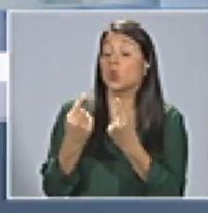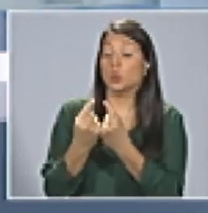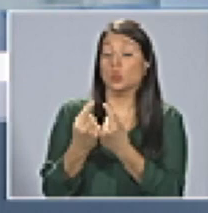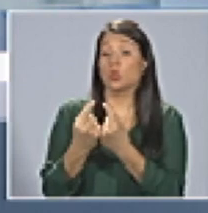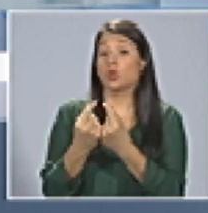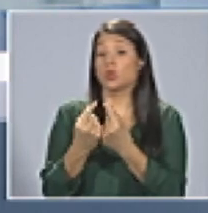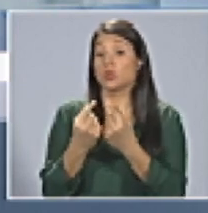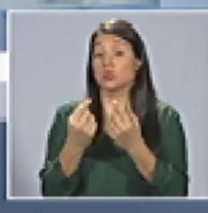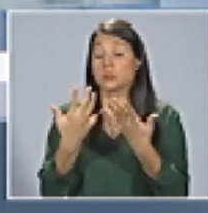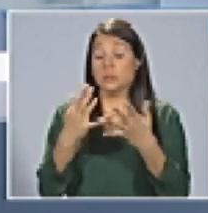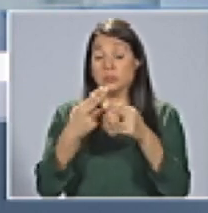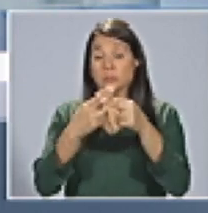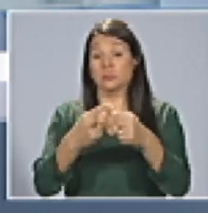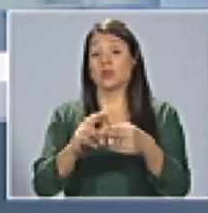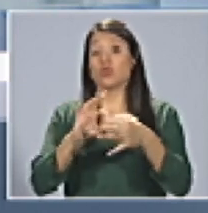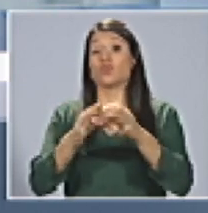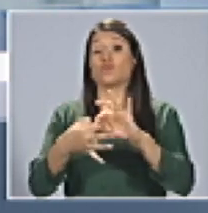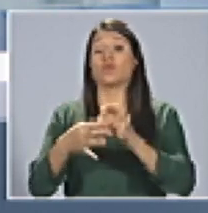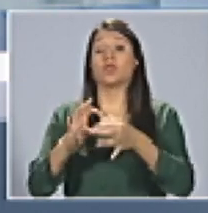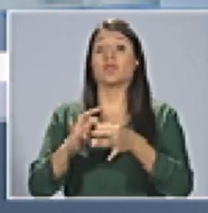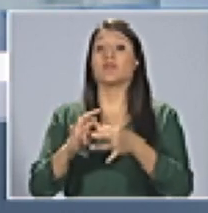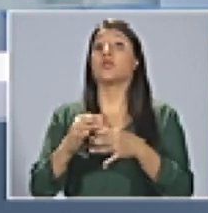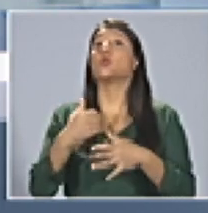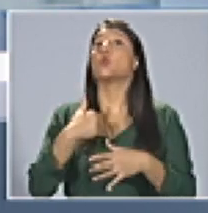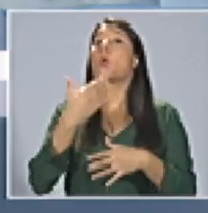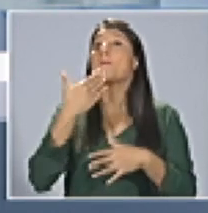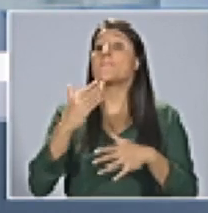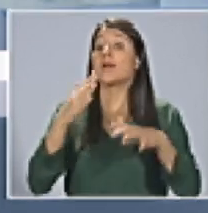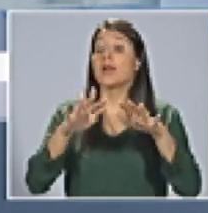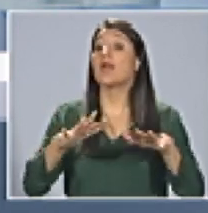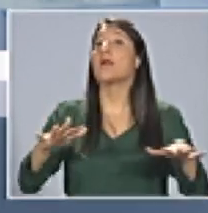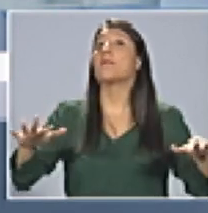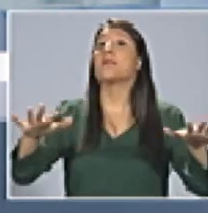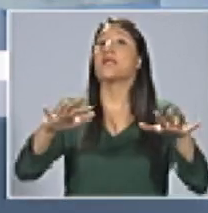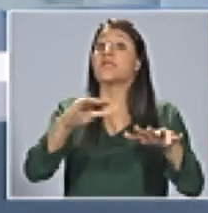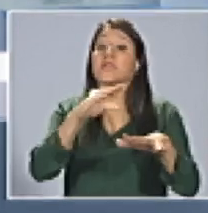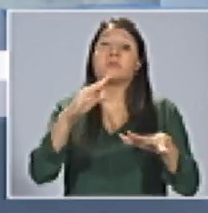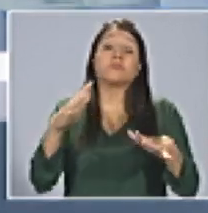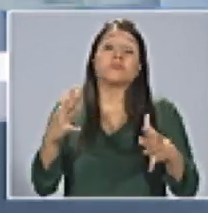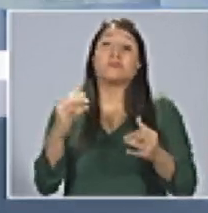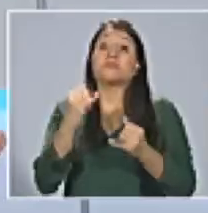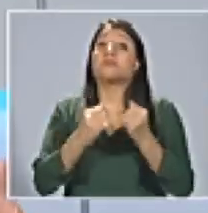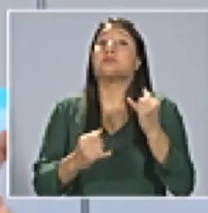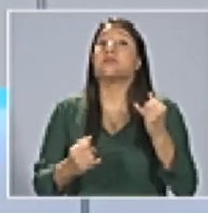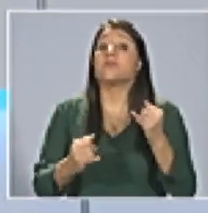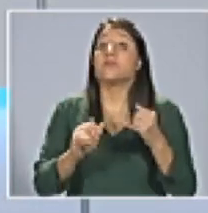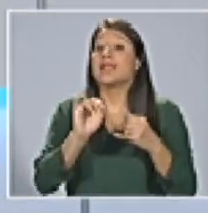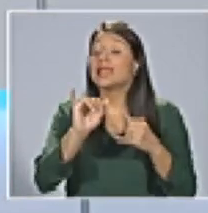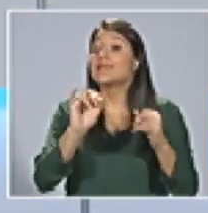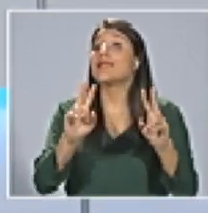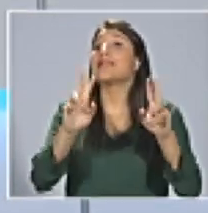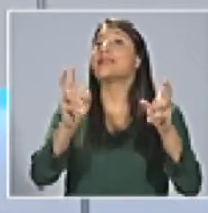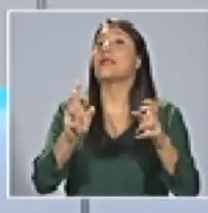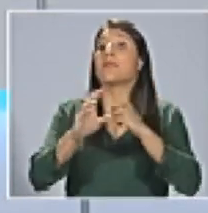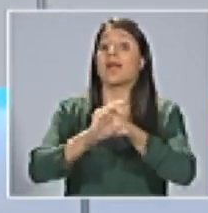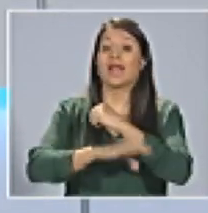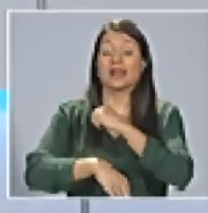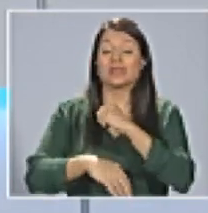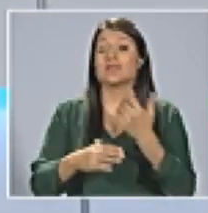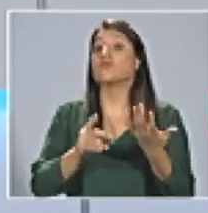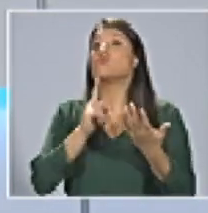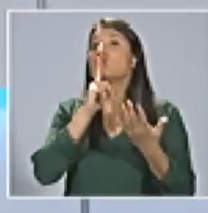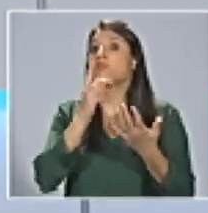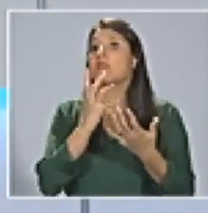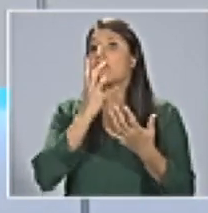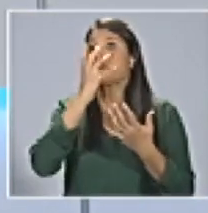ha denominado la red, tuvo mal ambiente a lo interno de Corte Plena, y simplemente este tema de la sanción fue el detonante